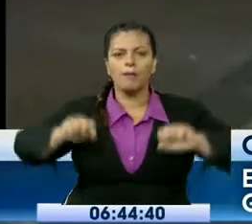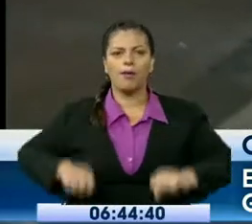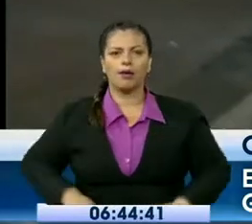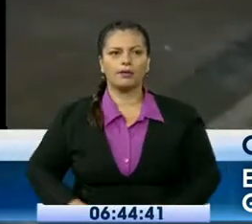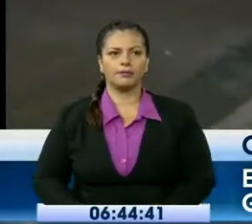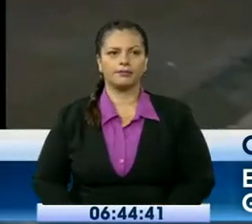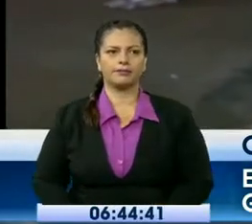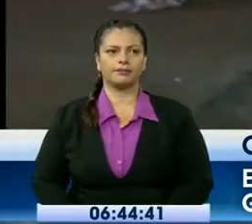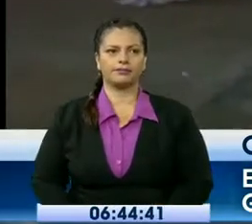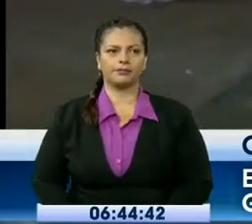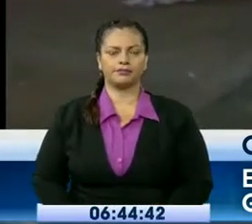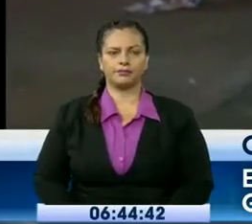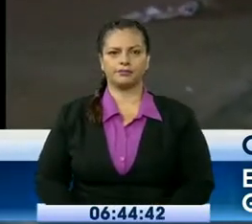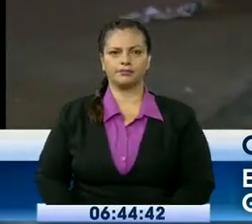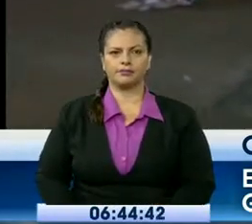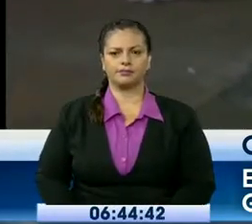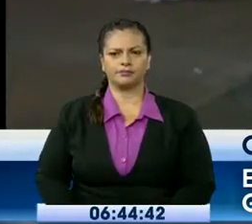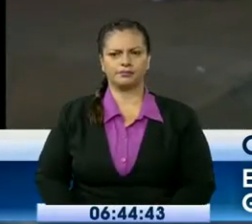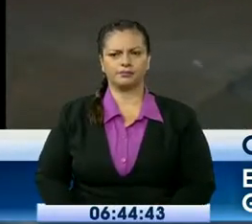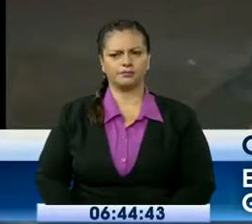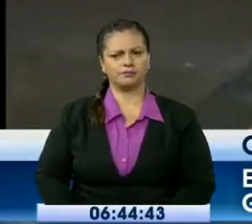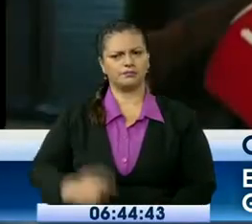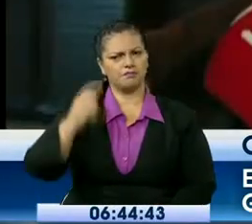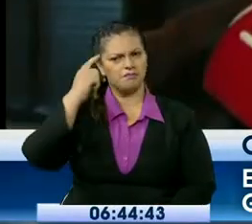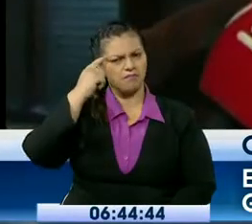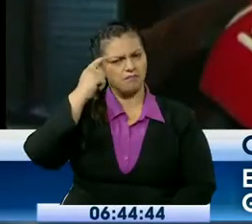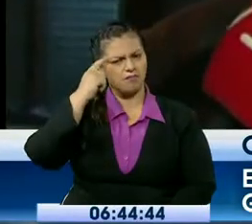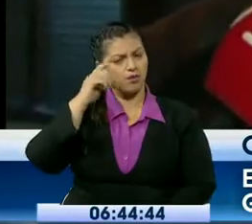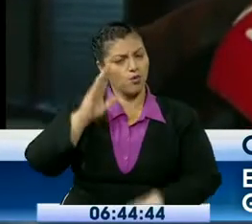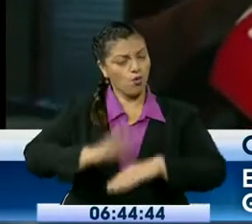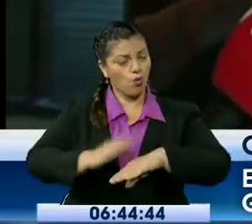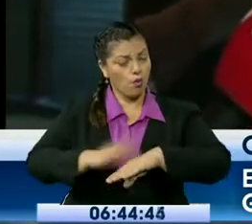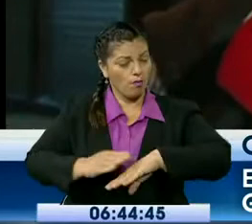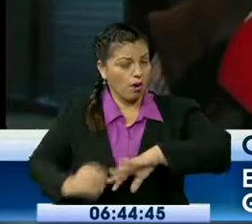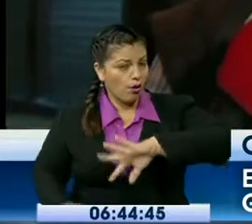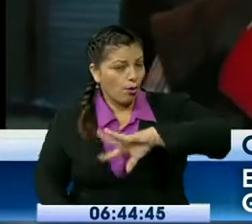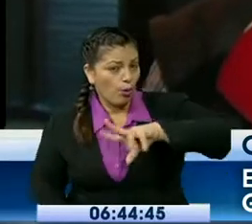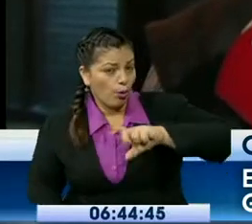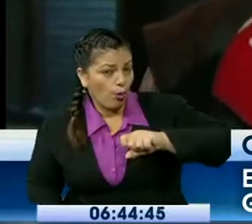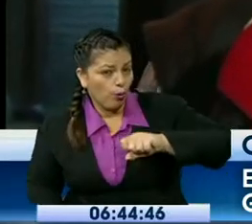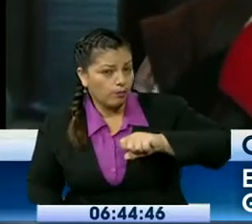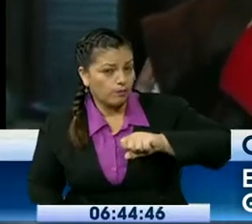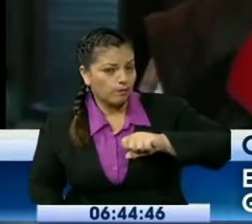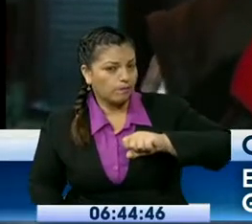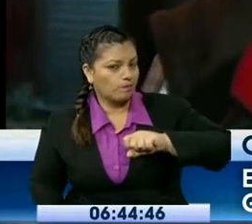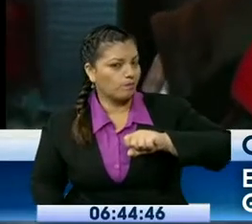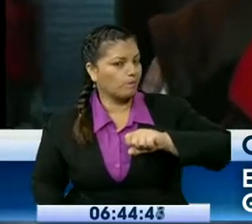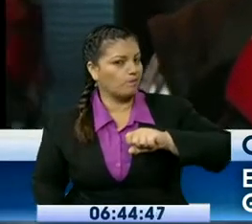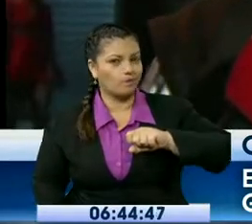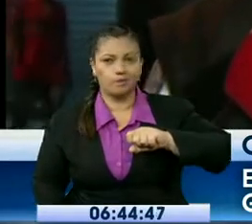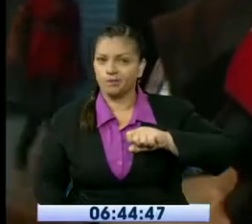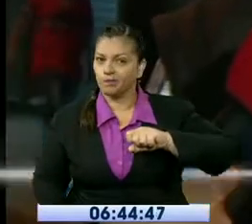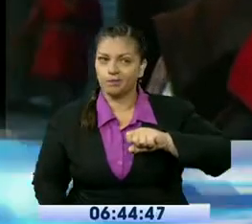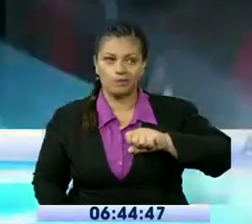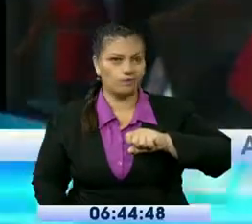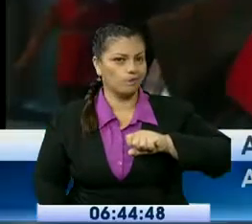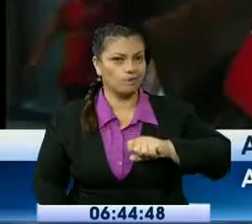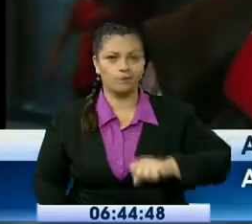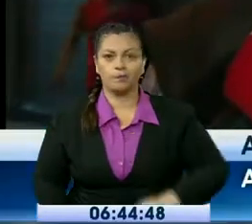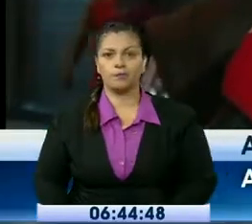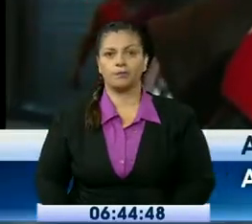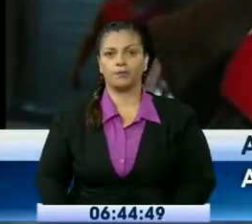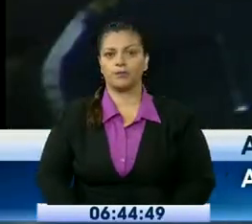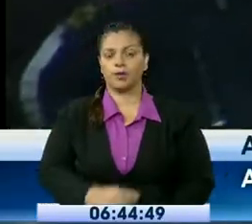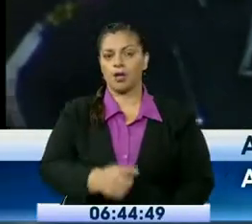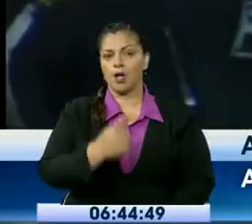se descarta es la hipótesis de un robo. Parece que a unos metros se les apagó la motocicleta, se cayeron